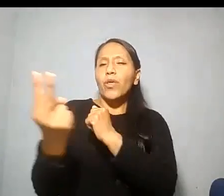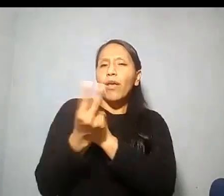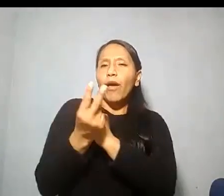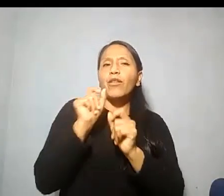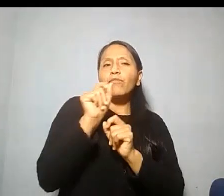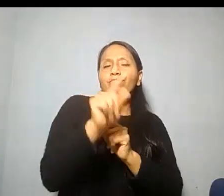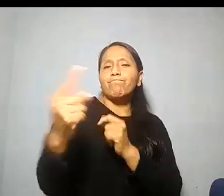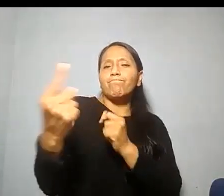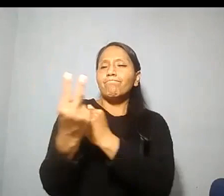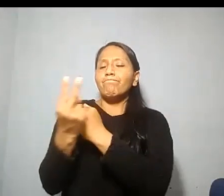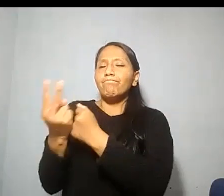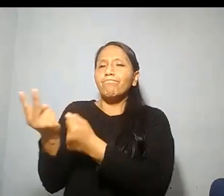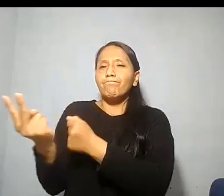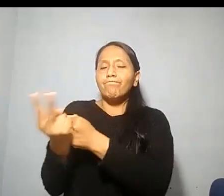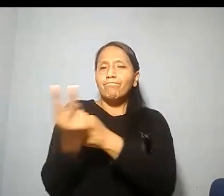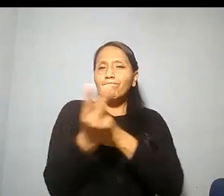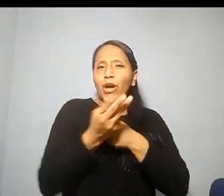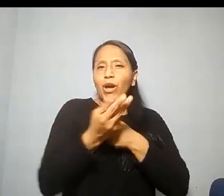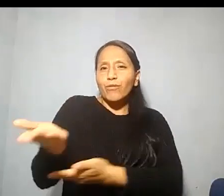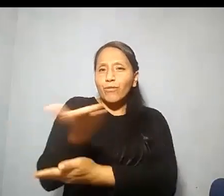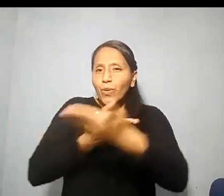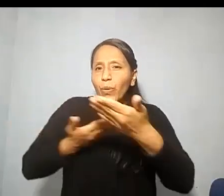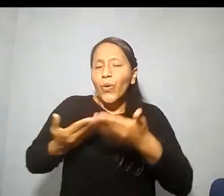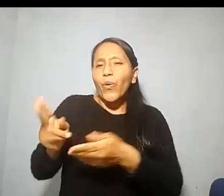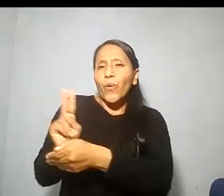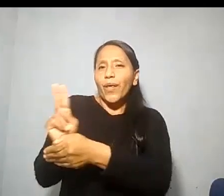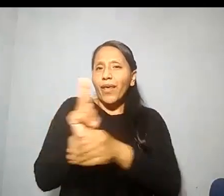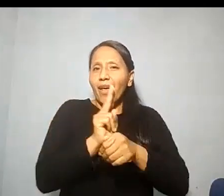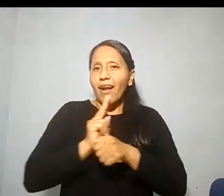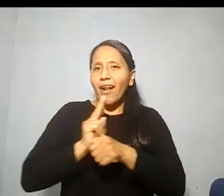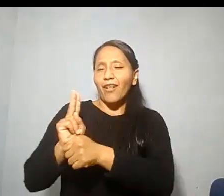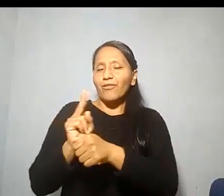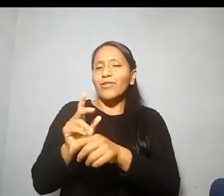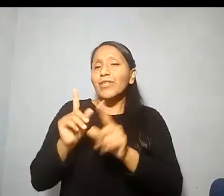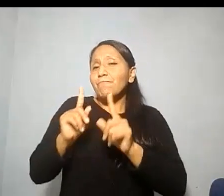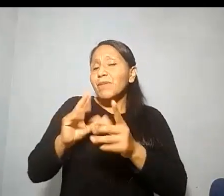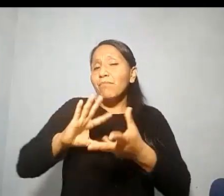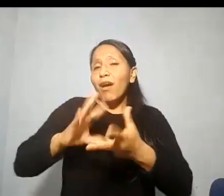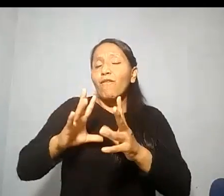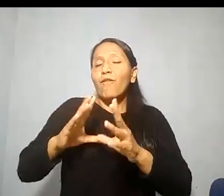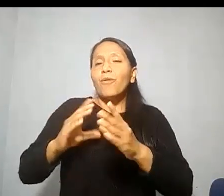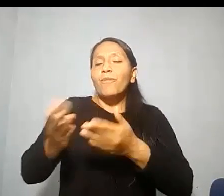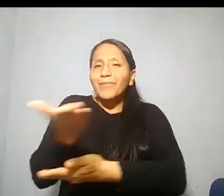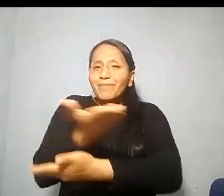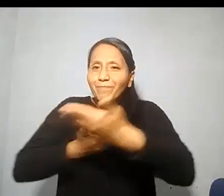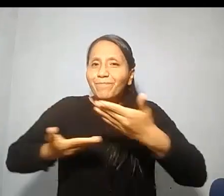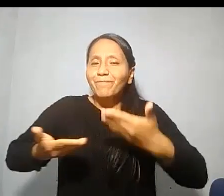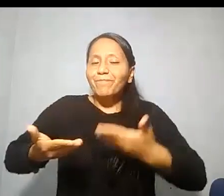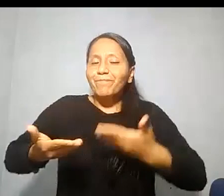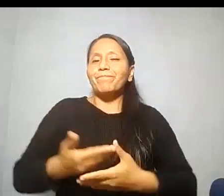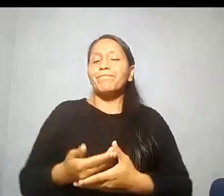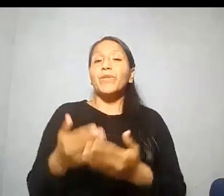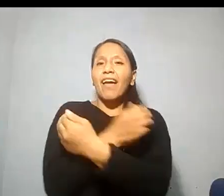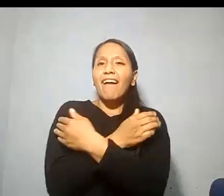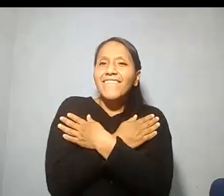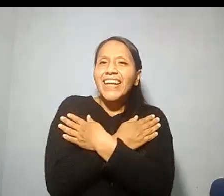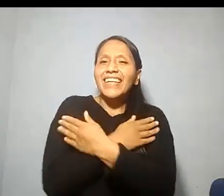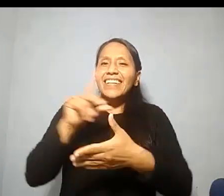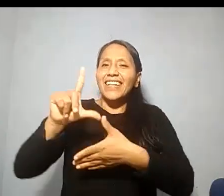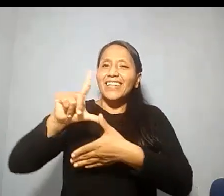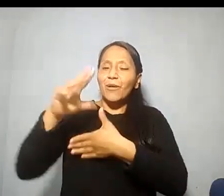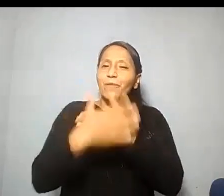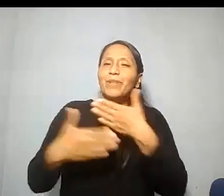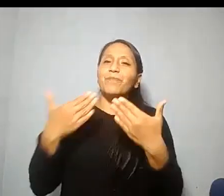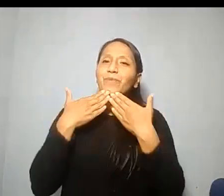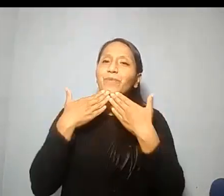otros, y cuidarnos también a nosotros mismos en ese mismo proceso comunitario. Un abrazo latinoamericano y les agradezco